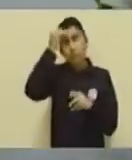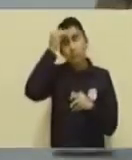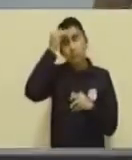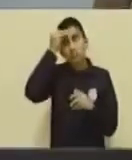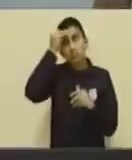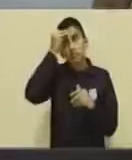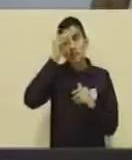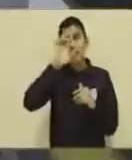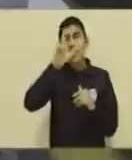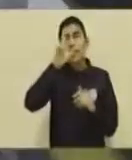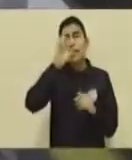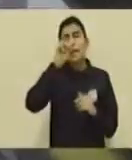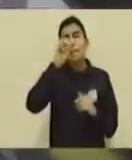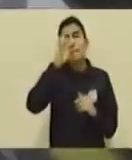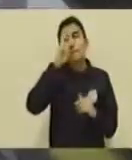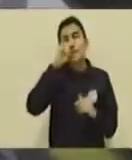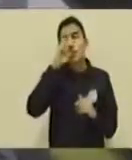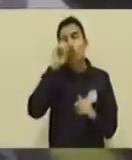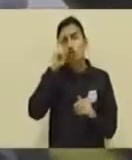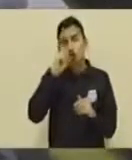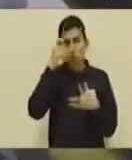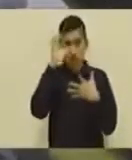que los elementos,